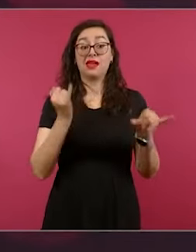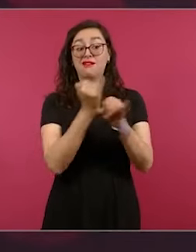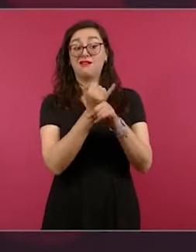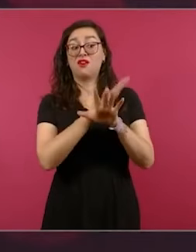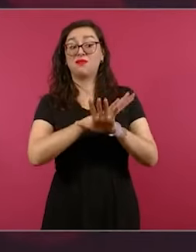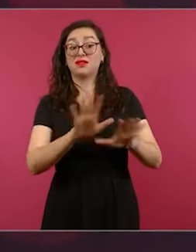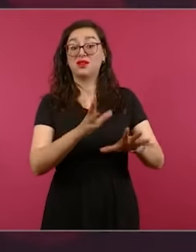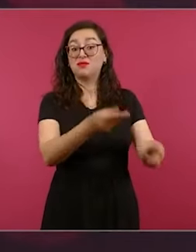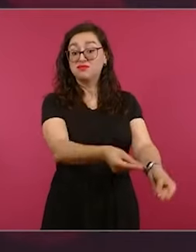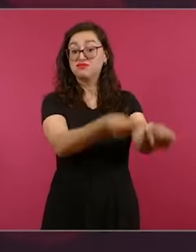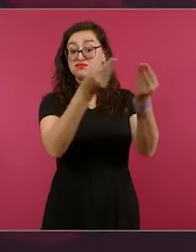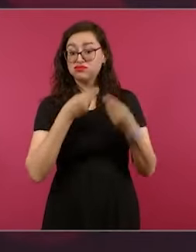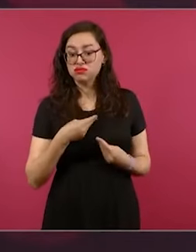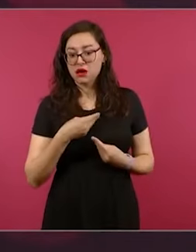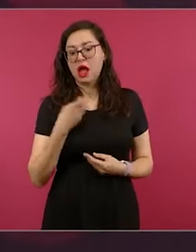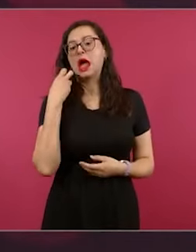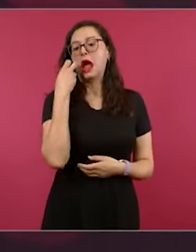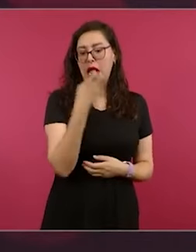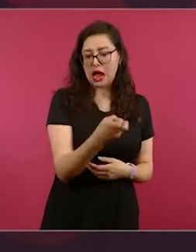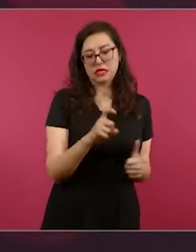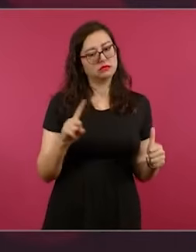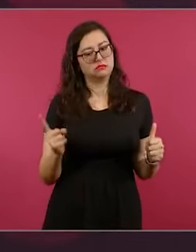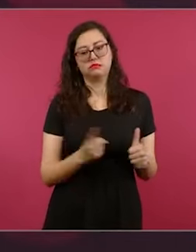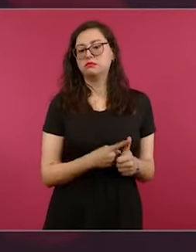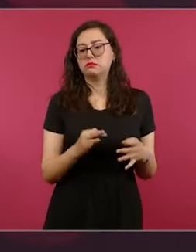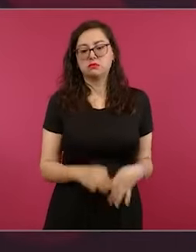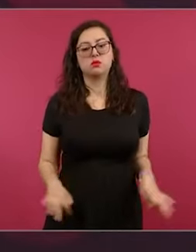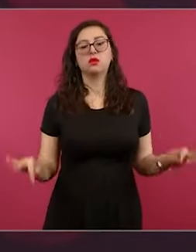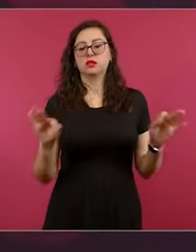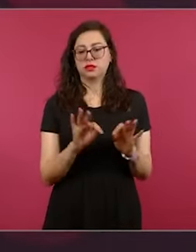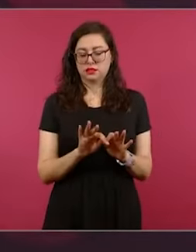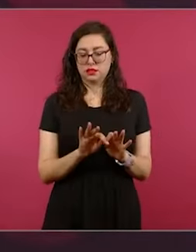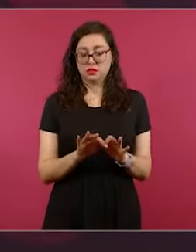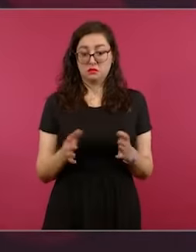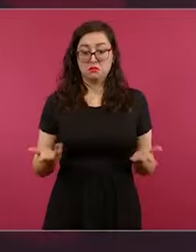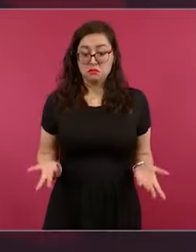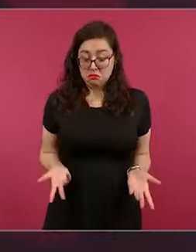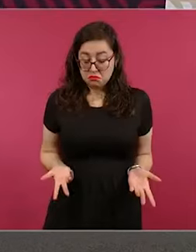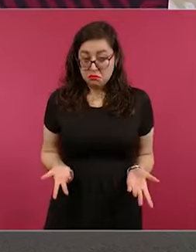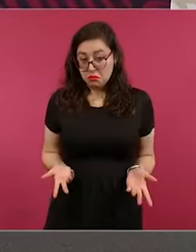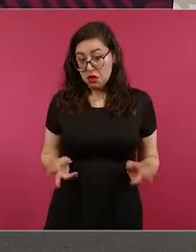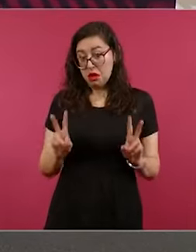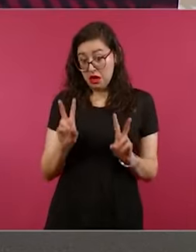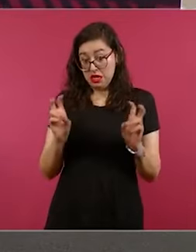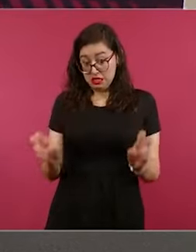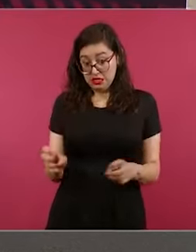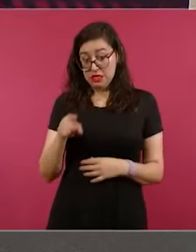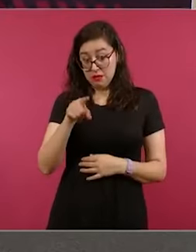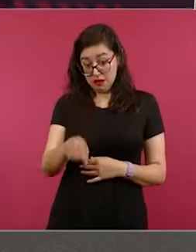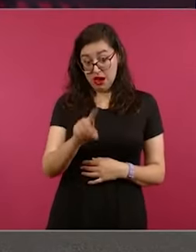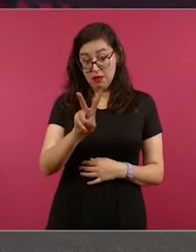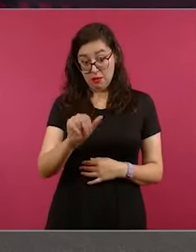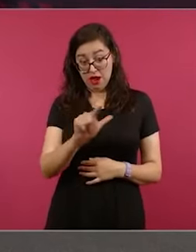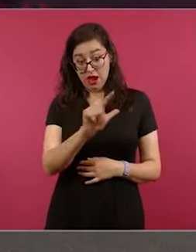asuntos relacionados con la violación de derechos humanos. Y si en ese caso hay una violación de